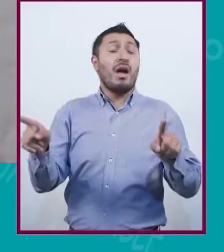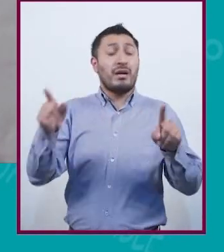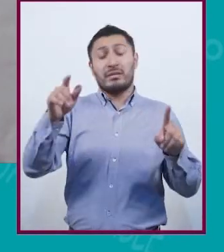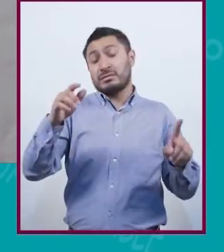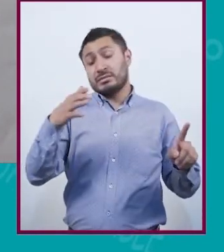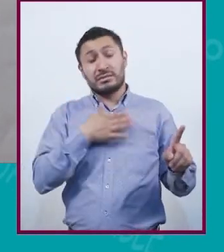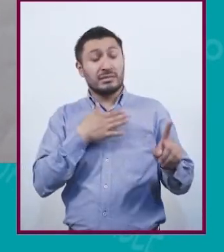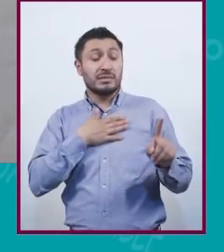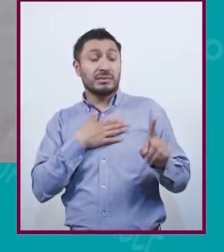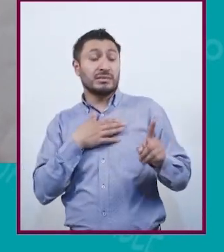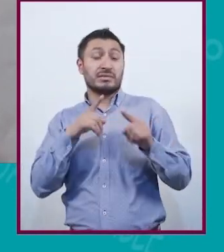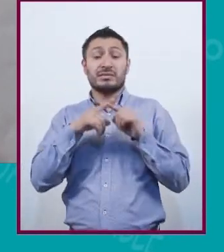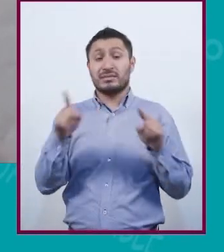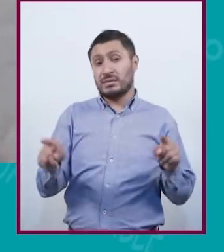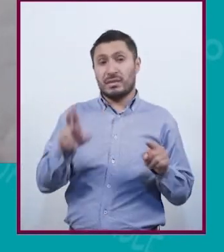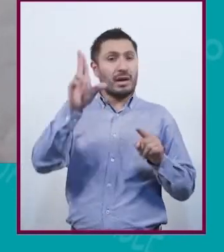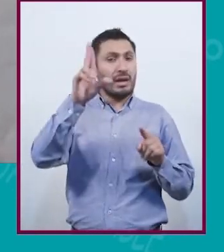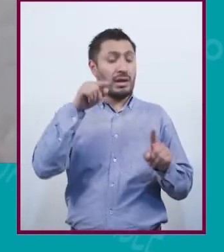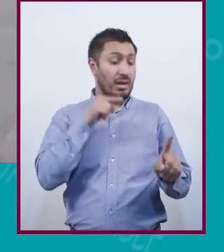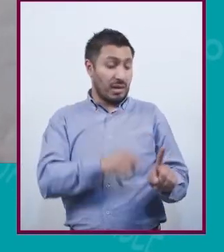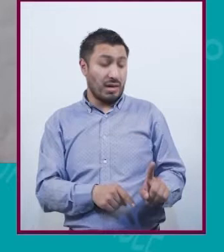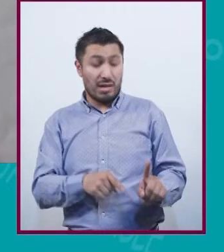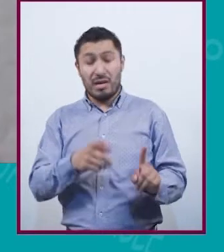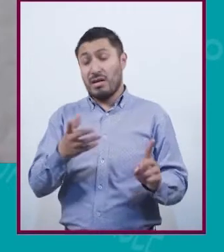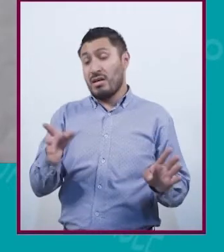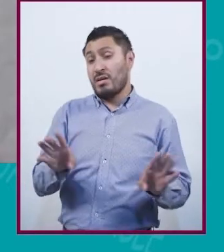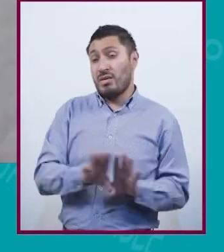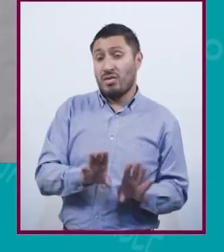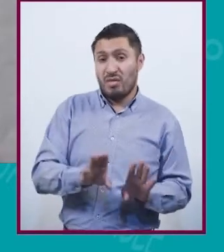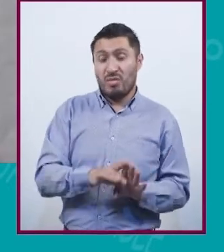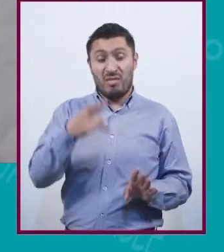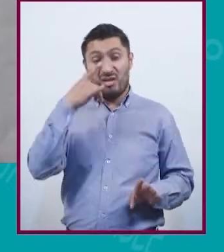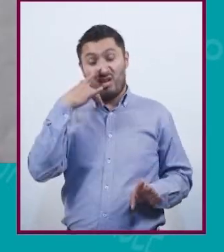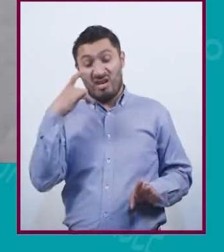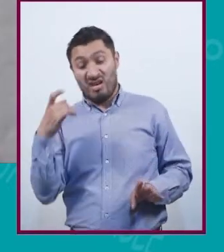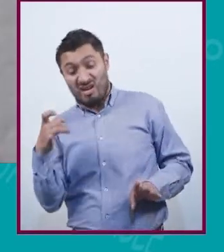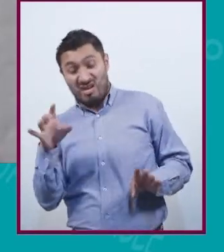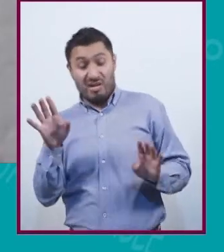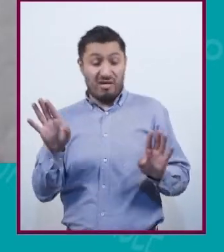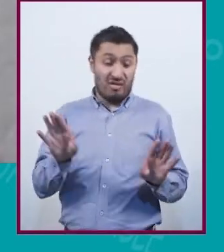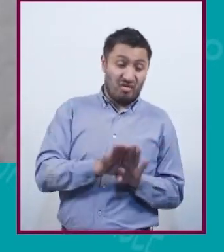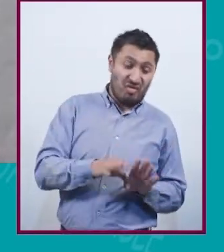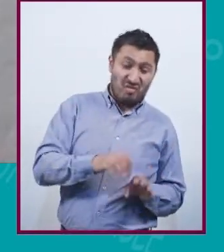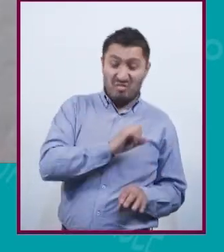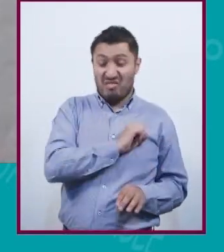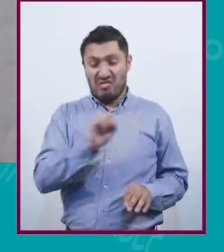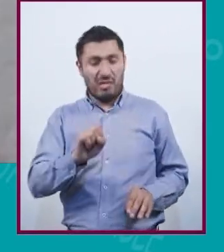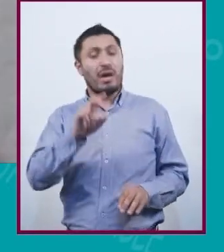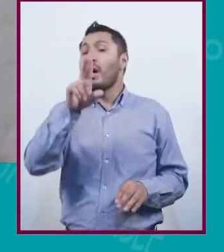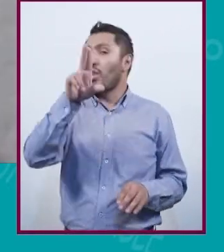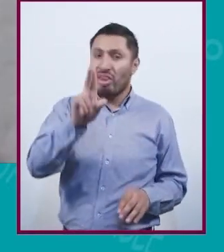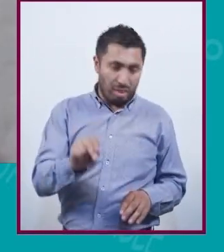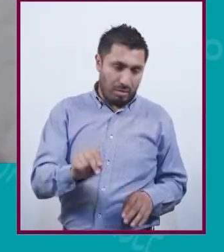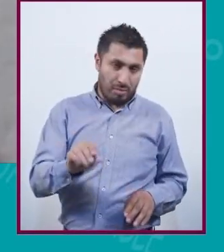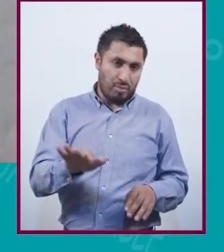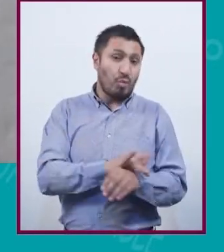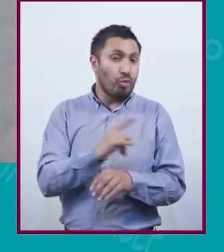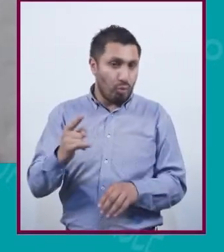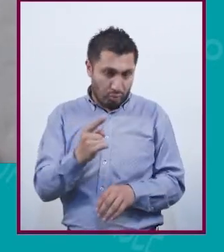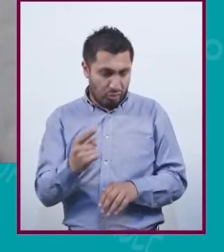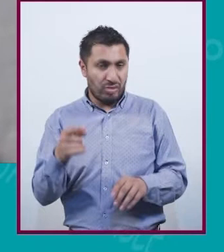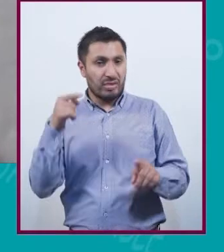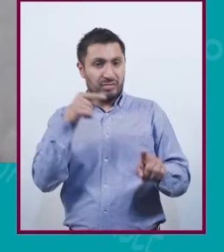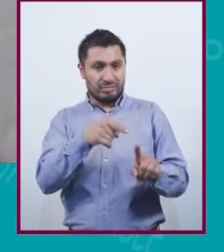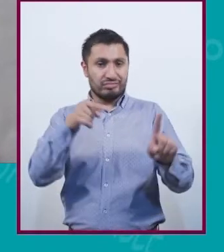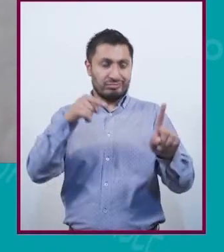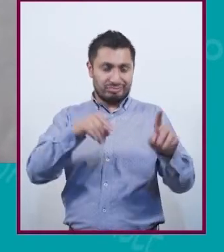tenga características distintas a las propias, a las tuyas, es un ser extraño o un ser malévolo, por